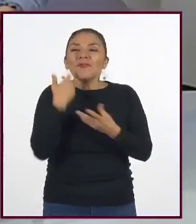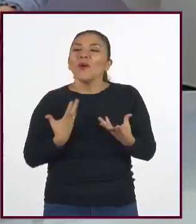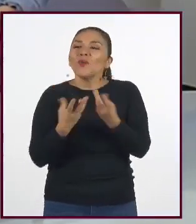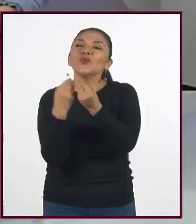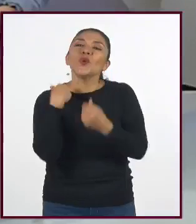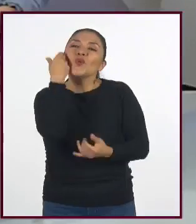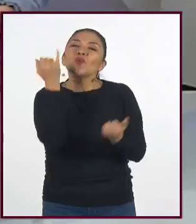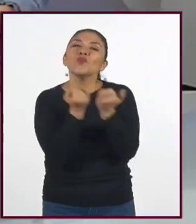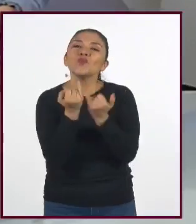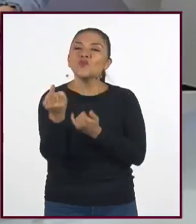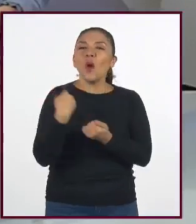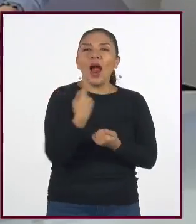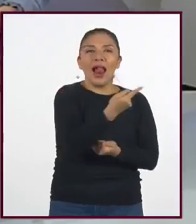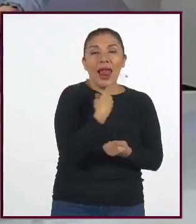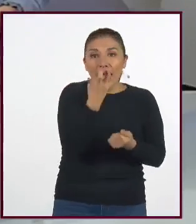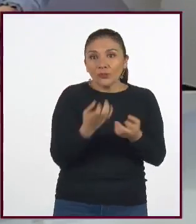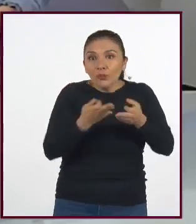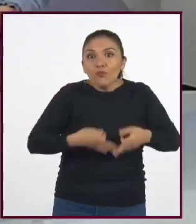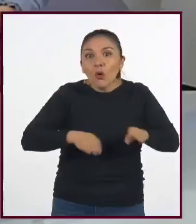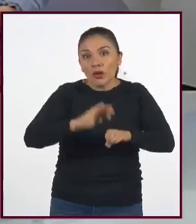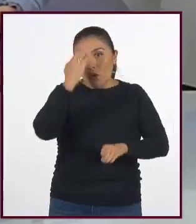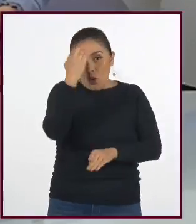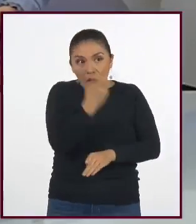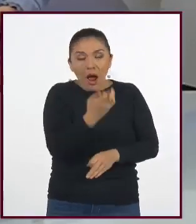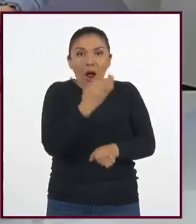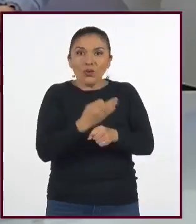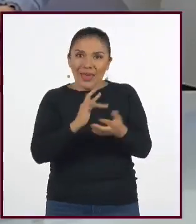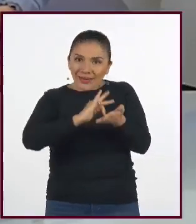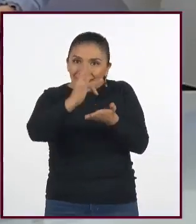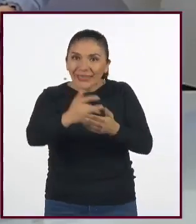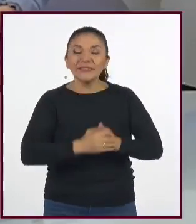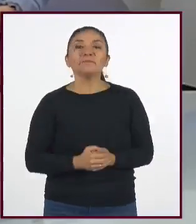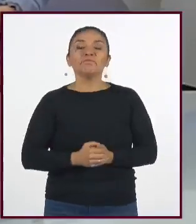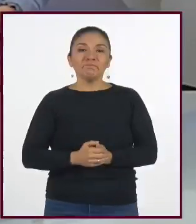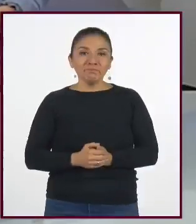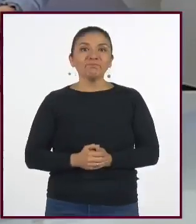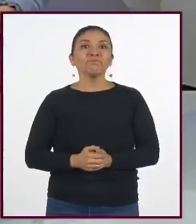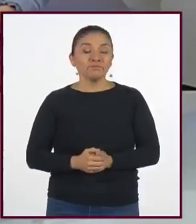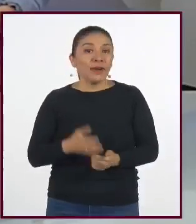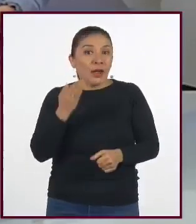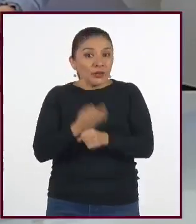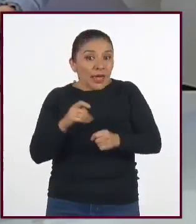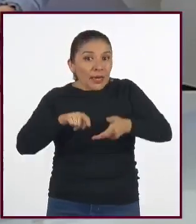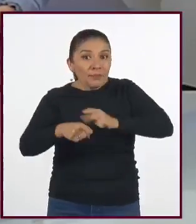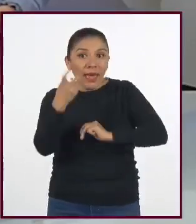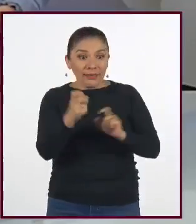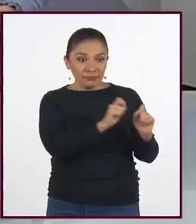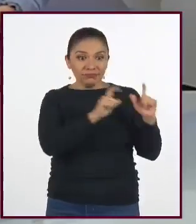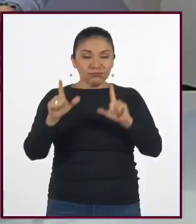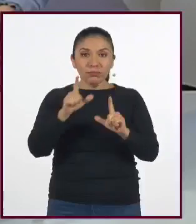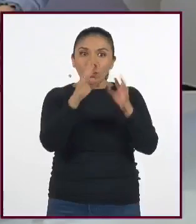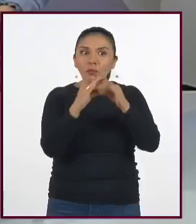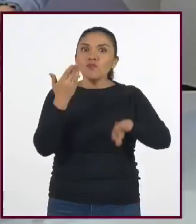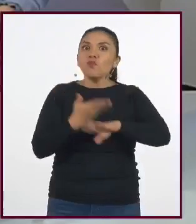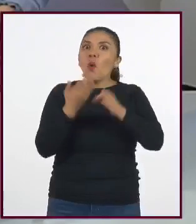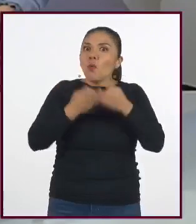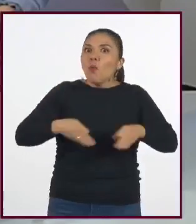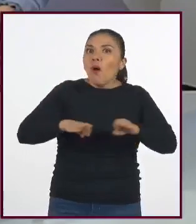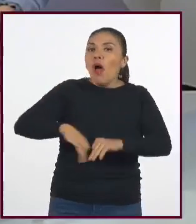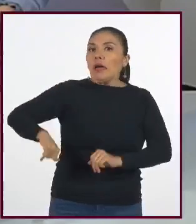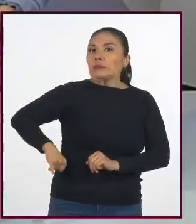importante conocer esta información y gracias por compartirlo. Empezamos la presentación y esto ha sido muy importante y muy